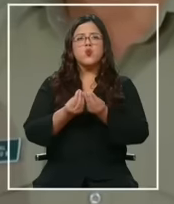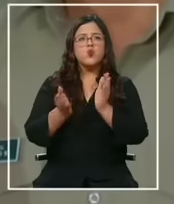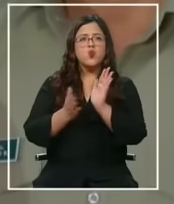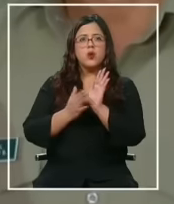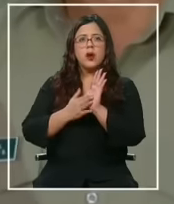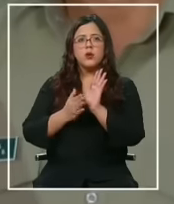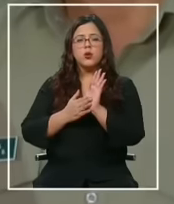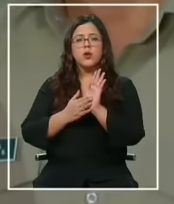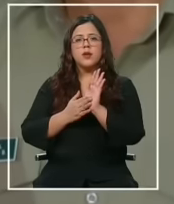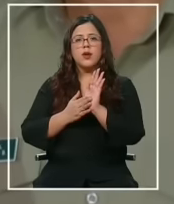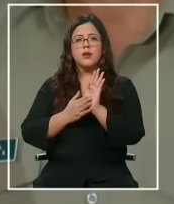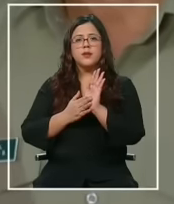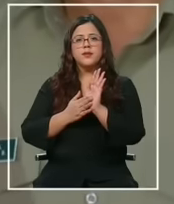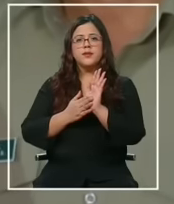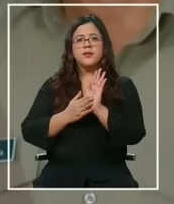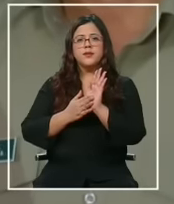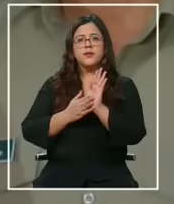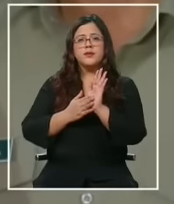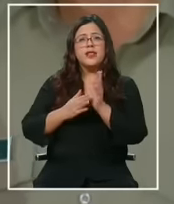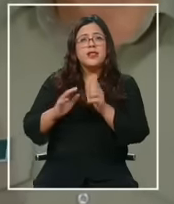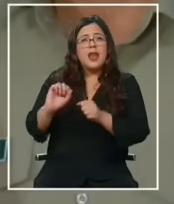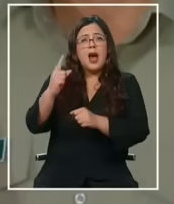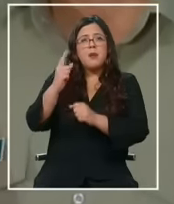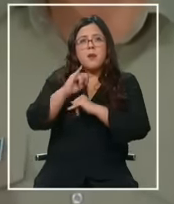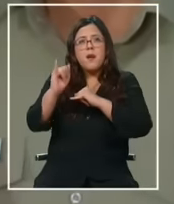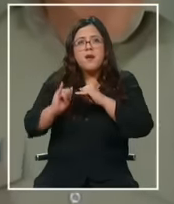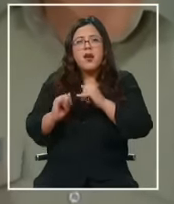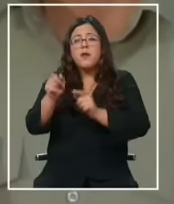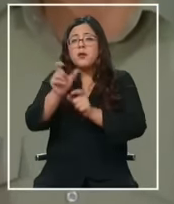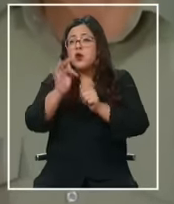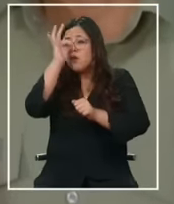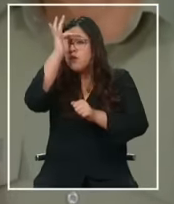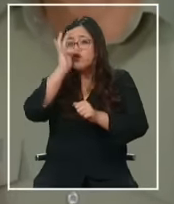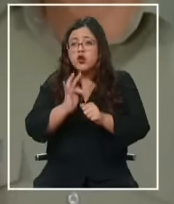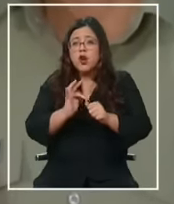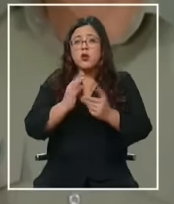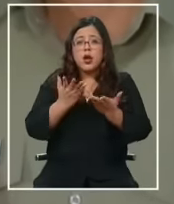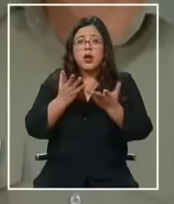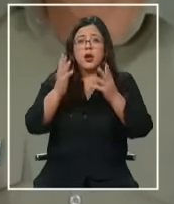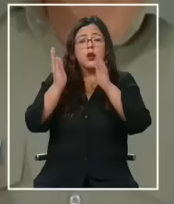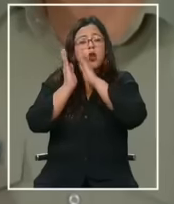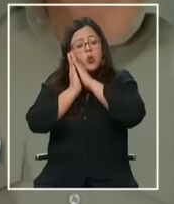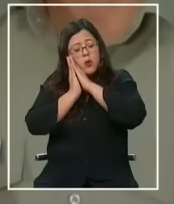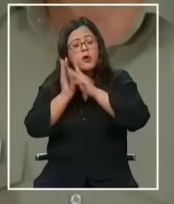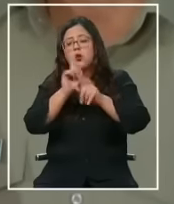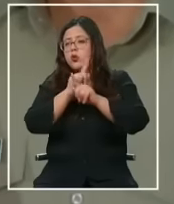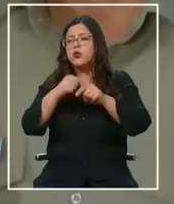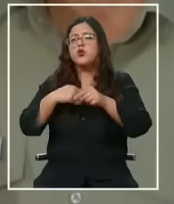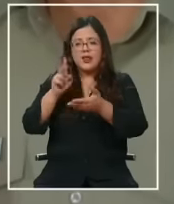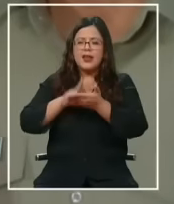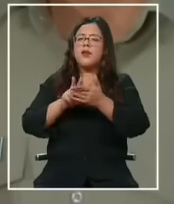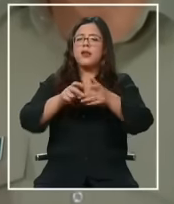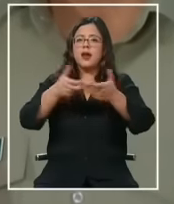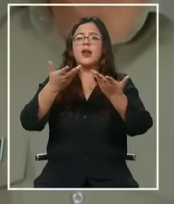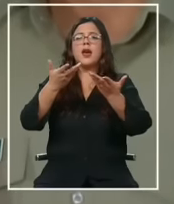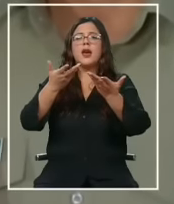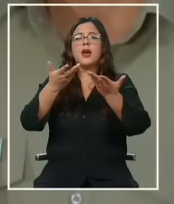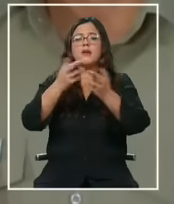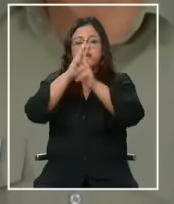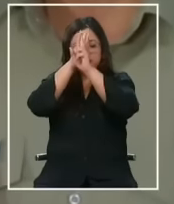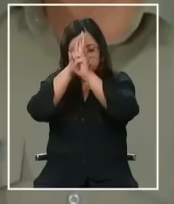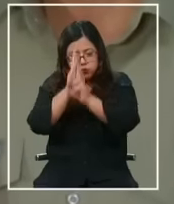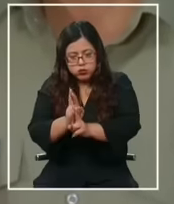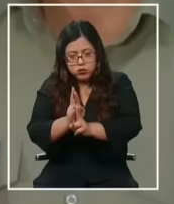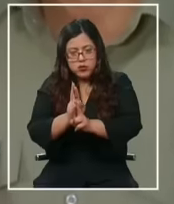investigación diligente desde el primer minuto, donde hay funcionarios que no han dormido prácticamente en semanas, por los que me saco el sombrero, y que gracias a ellos y